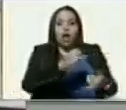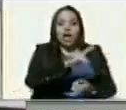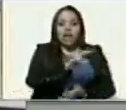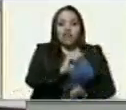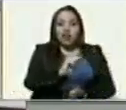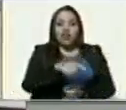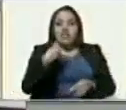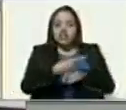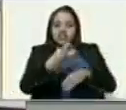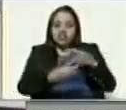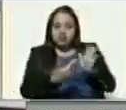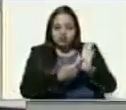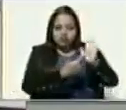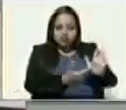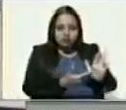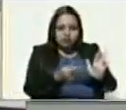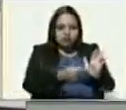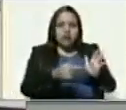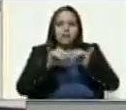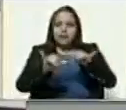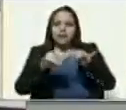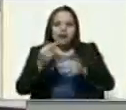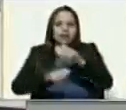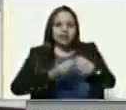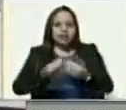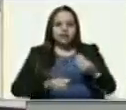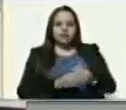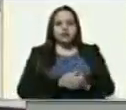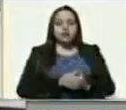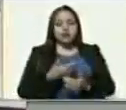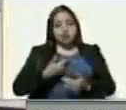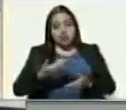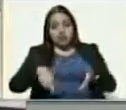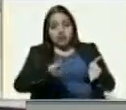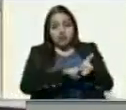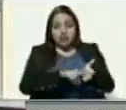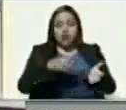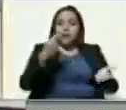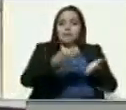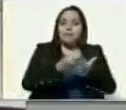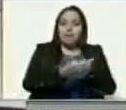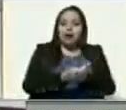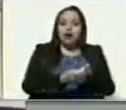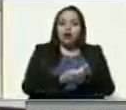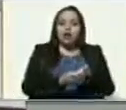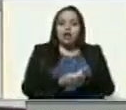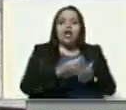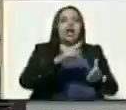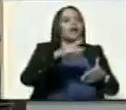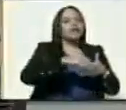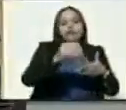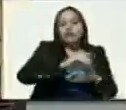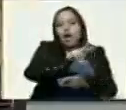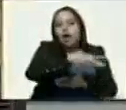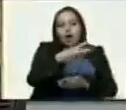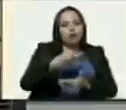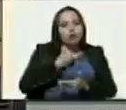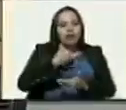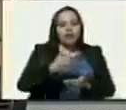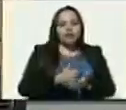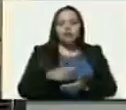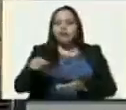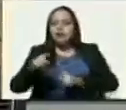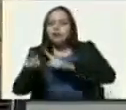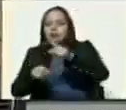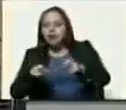factura. Lo mismo está sucediendo ahorita. Vuelvo a destacarlo. Con el pago en divisa. Sí, por acá hay una pregunta, usted ya lo había aclarado, pero